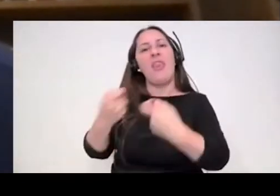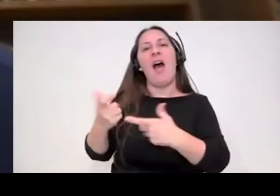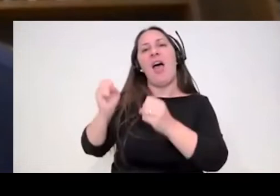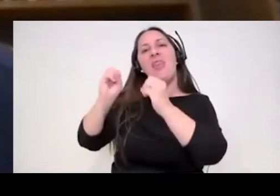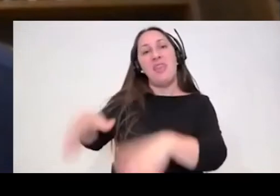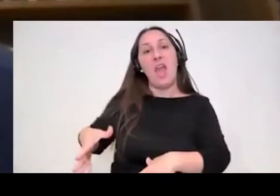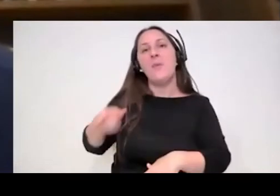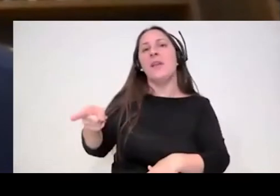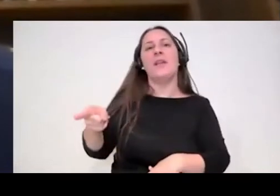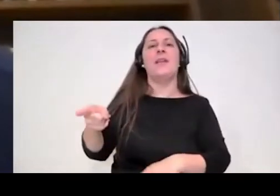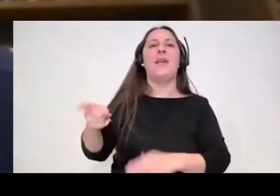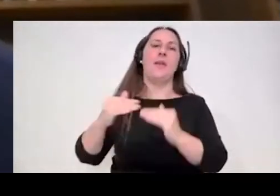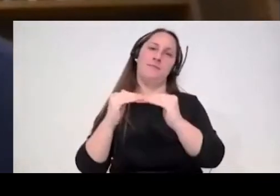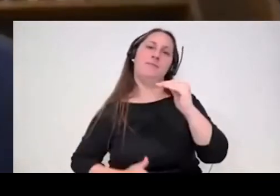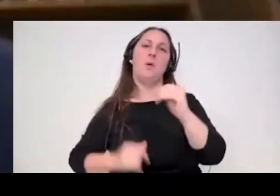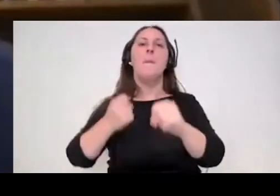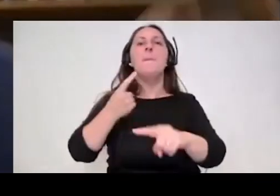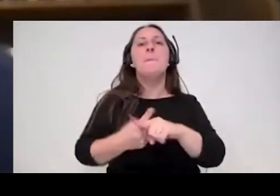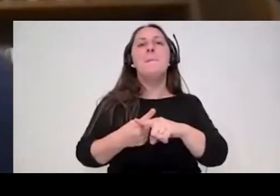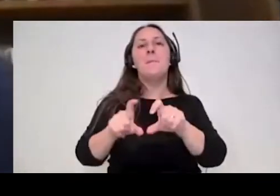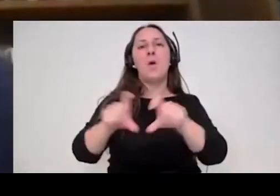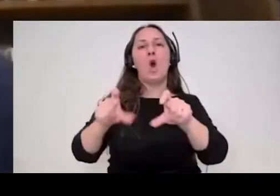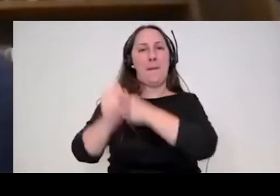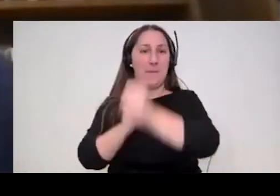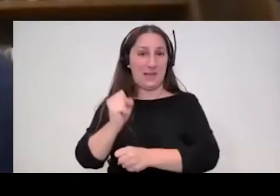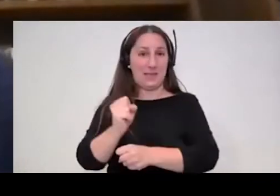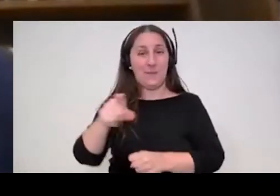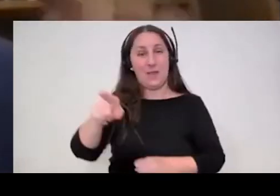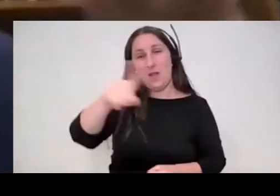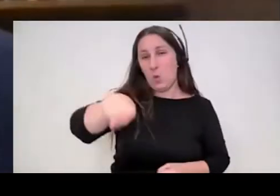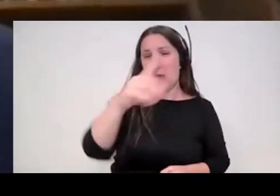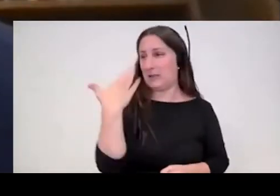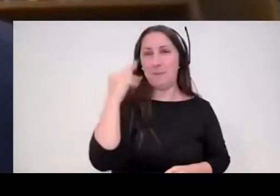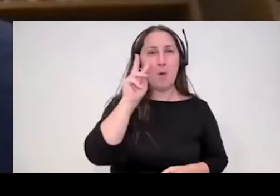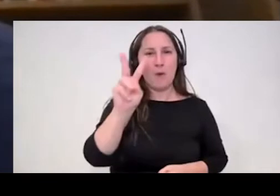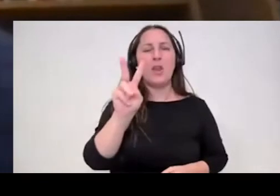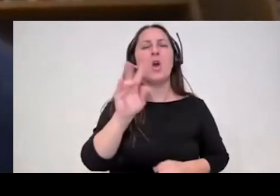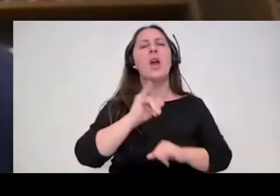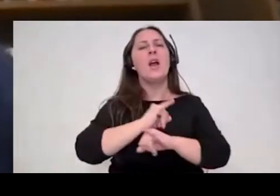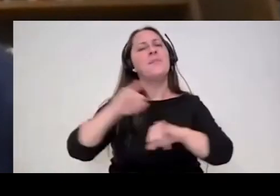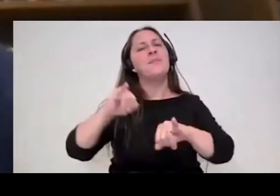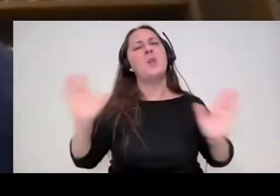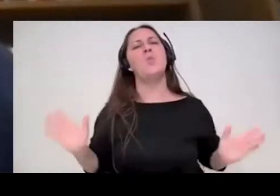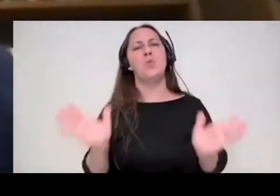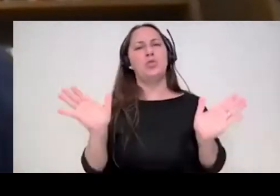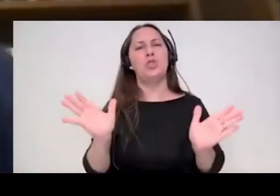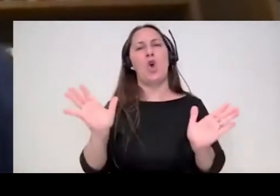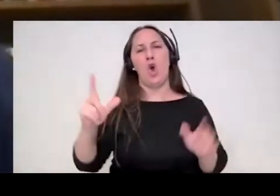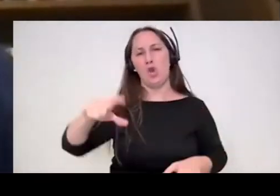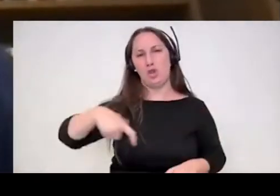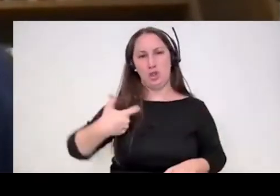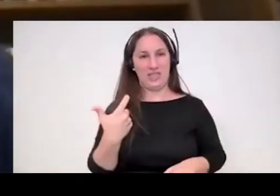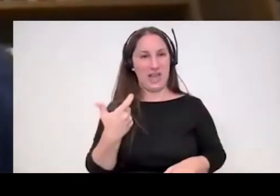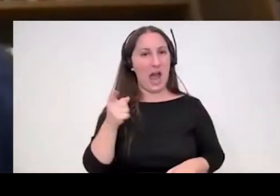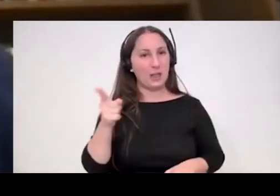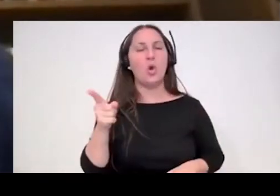una organización por empresa. Lo que ustedes vieron hace pocos años, cuando se impulsó sindicato